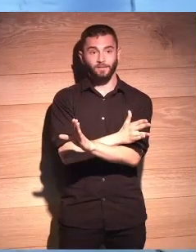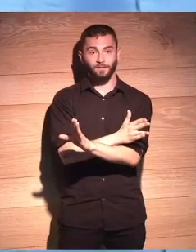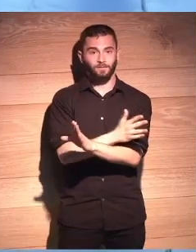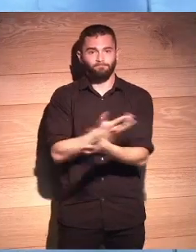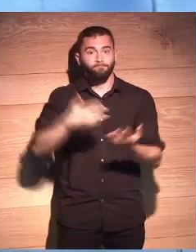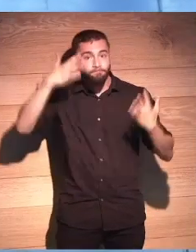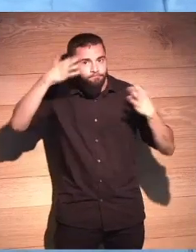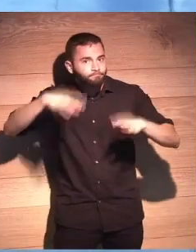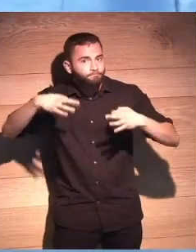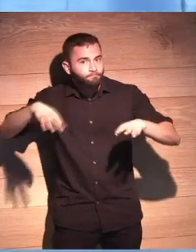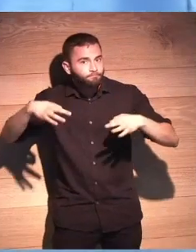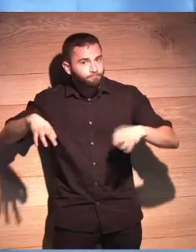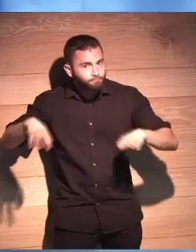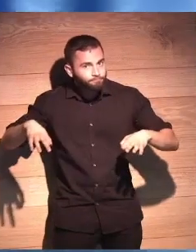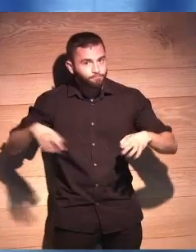ajenos.